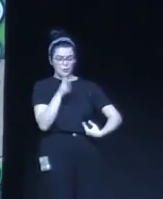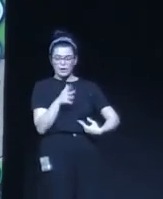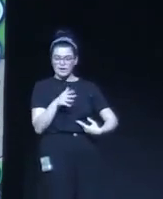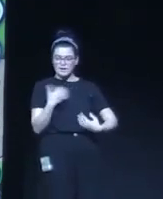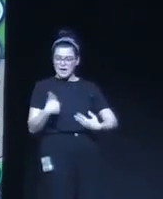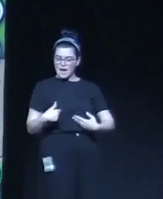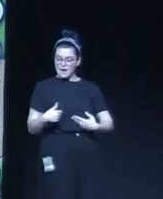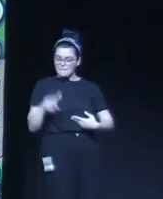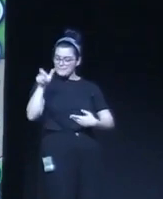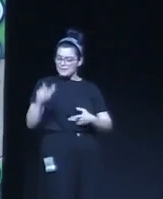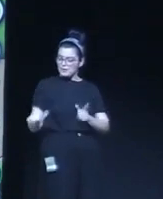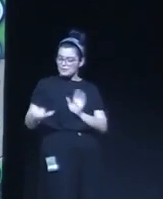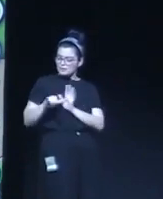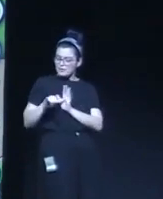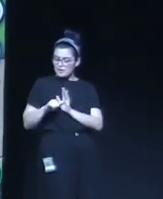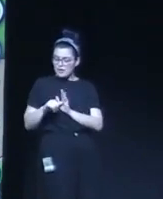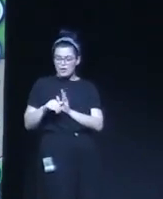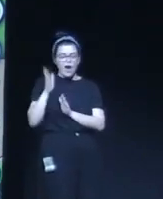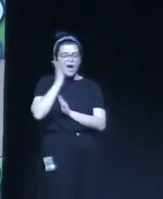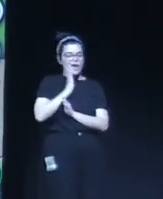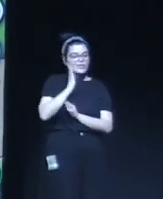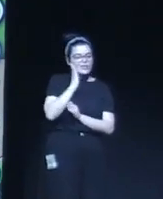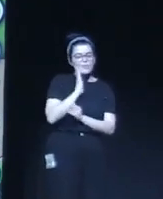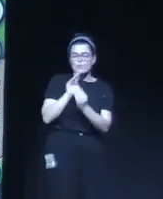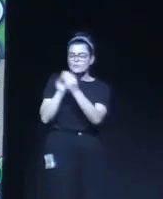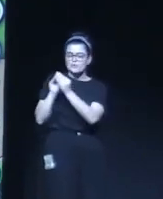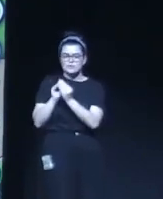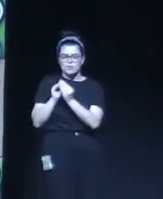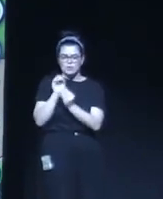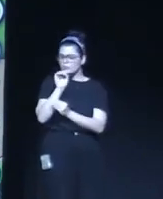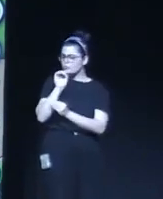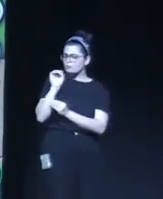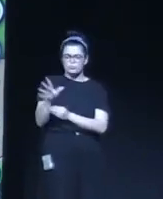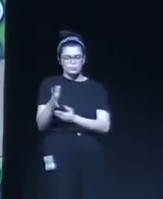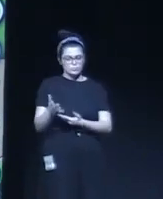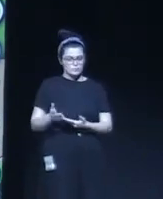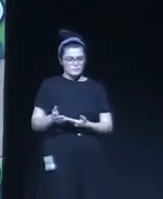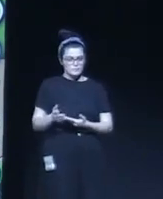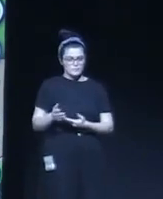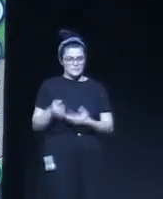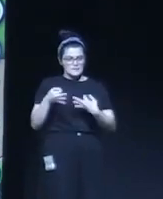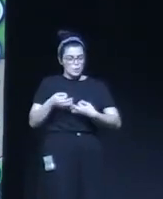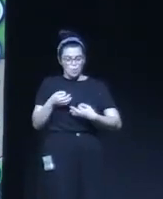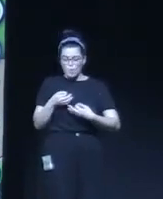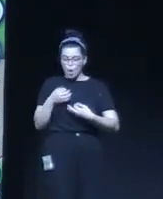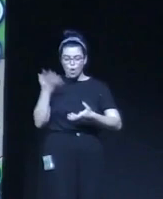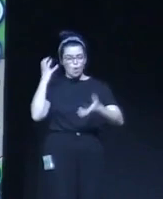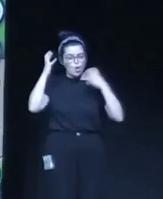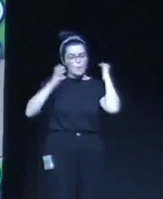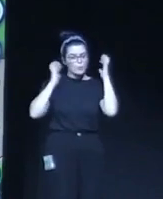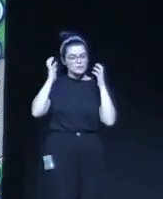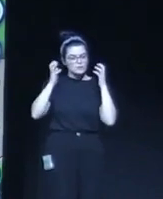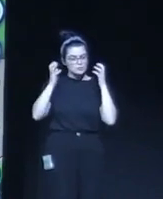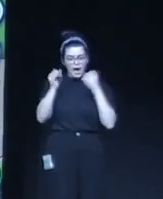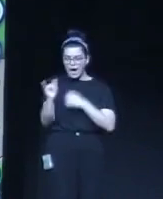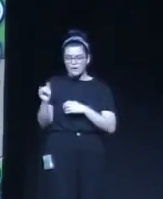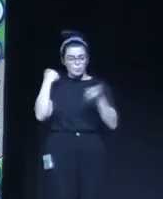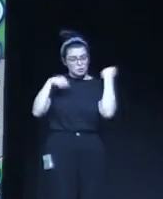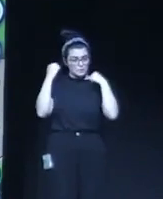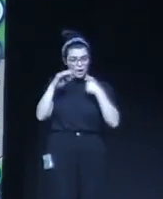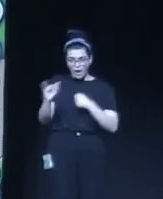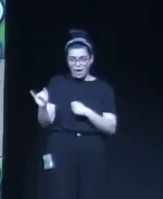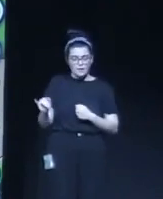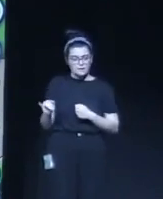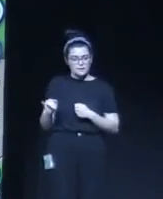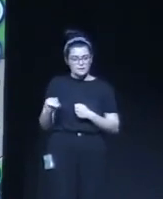lo acariciamos, lo besamos, lo escupimos. O sea, tenemos un comportamiento moral siempre. Uh-huh. Y lo hacemos siempre así. Hay